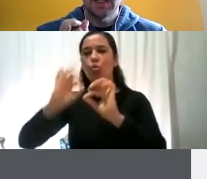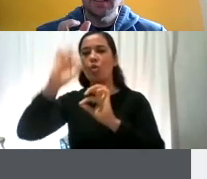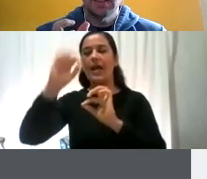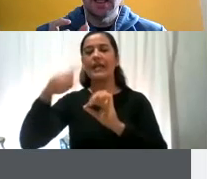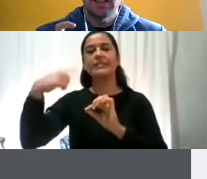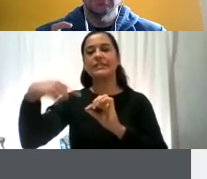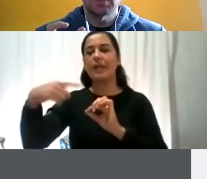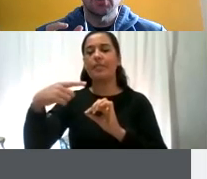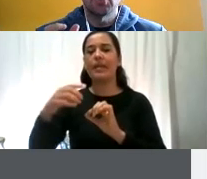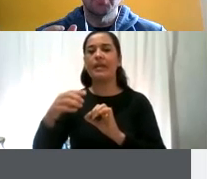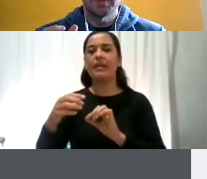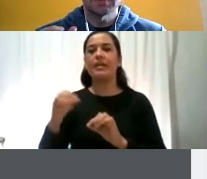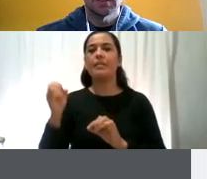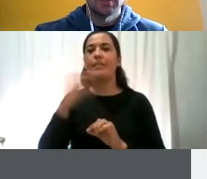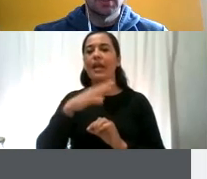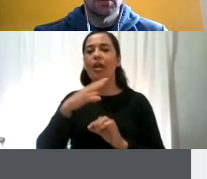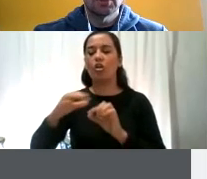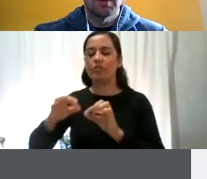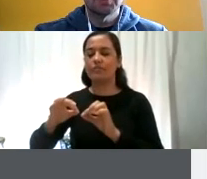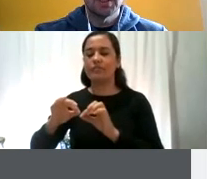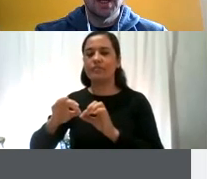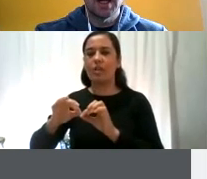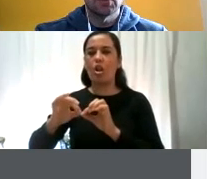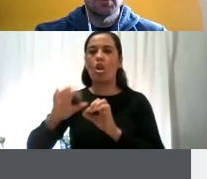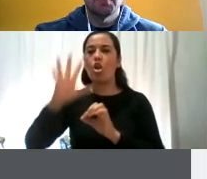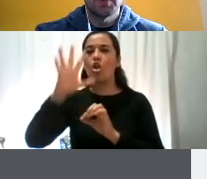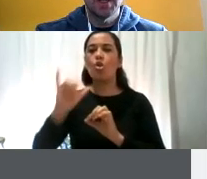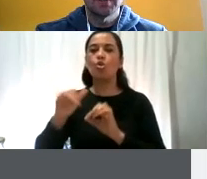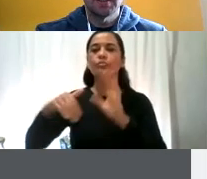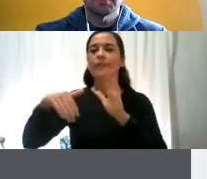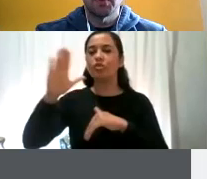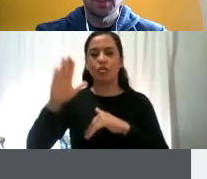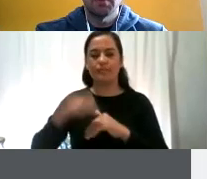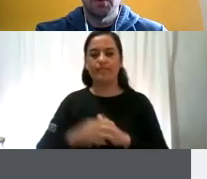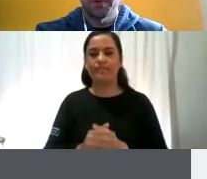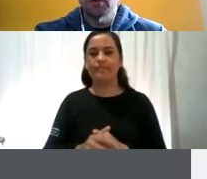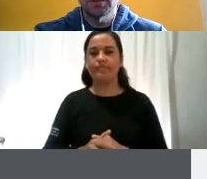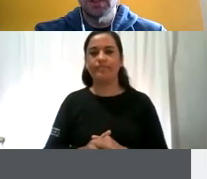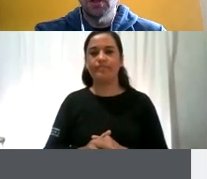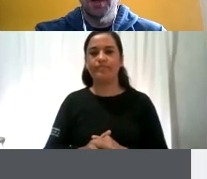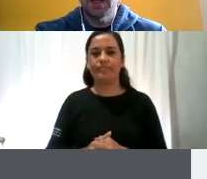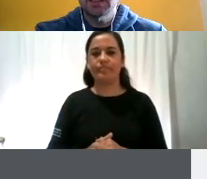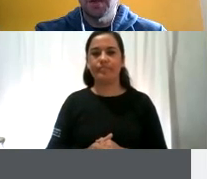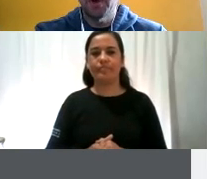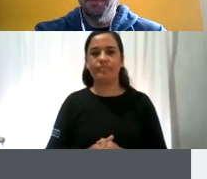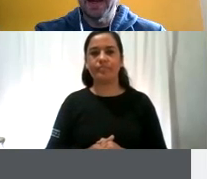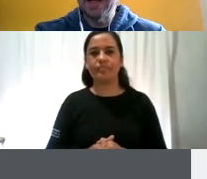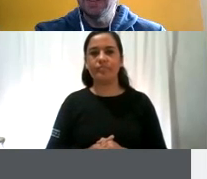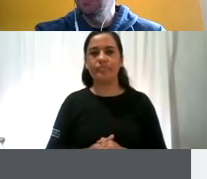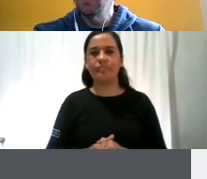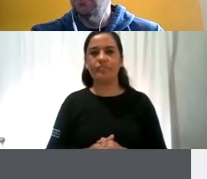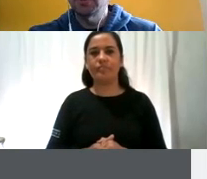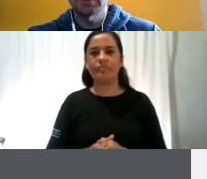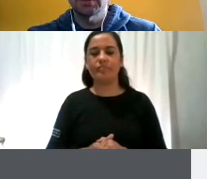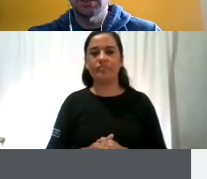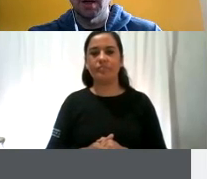quede en X y en Y entre columnas. Entonces vamos a tener alturas muy grandes, por ejemplo, para un sentido X que por ahí para el